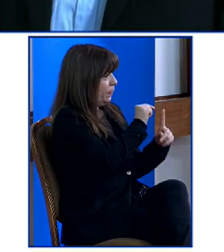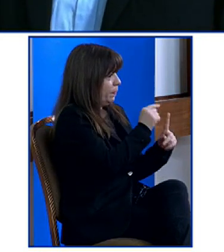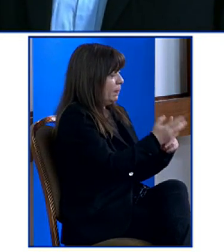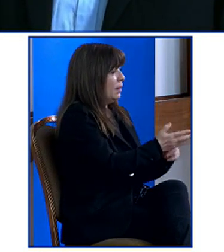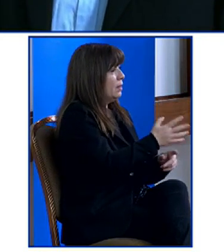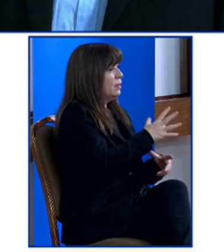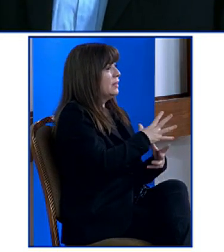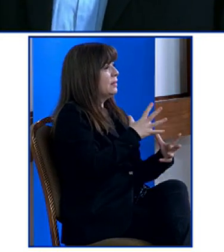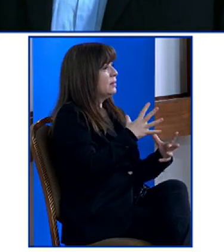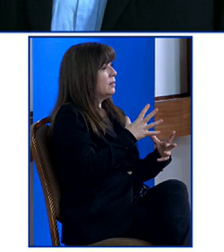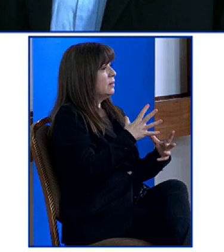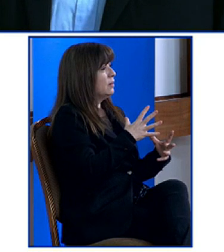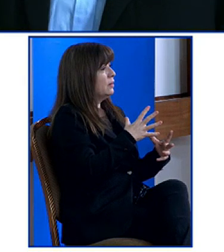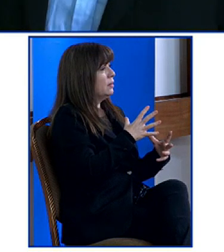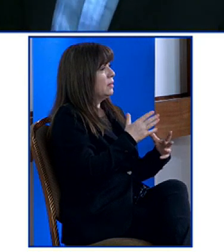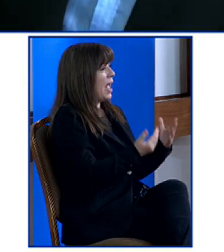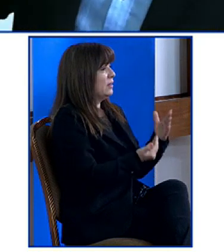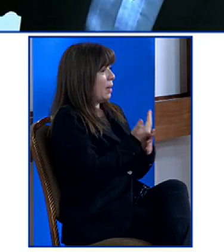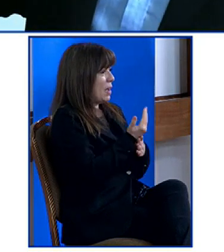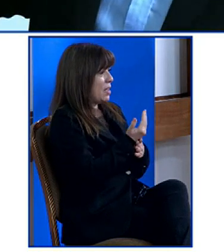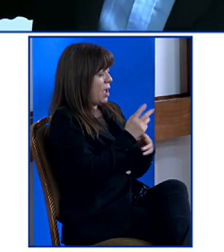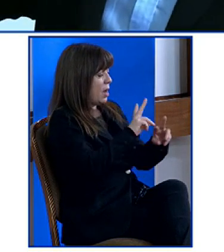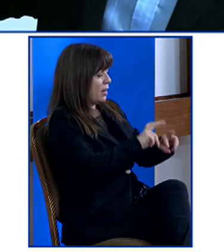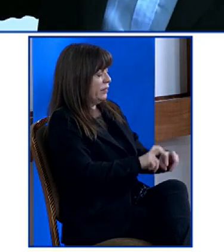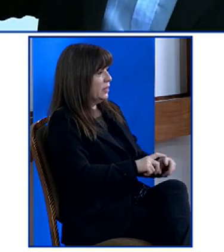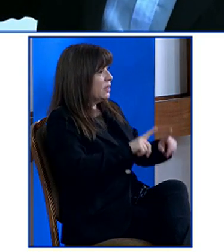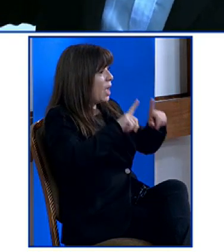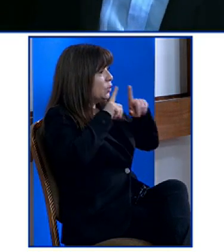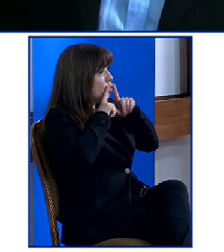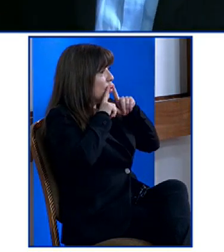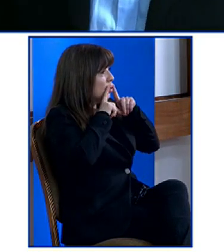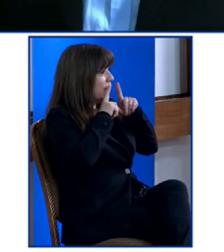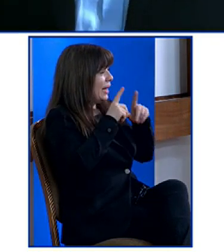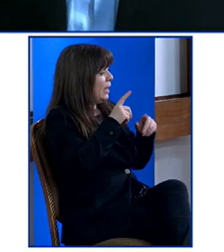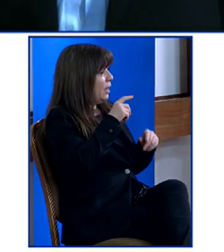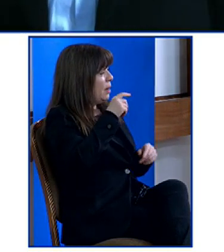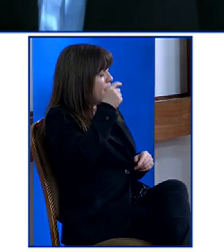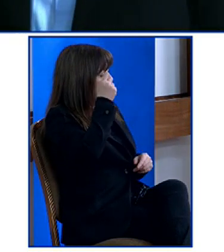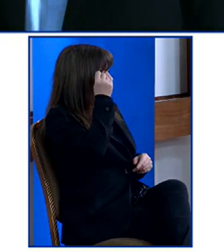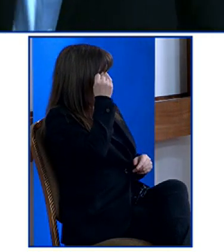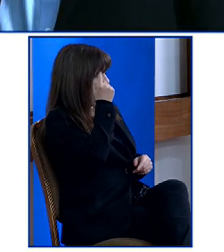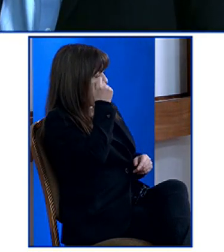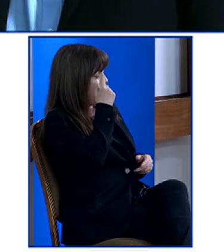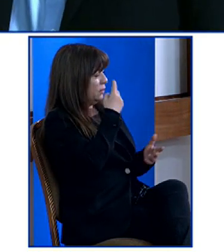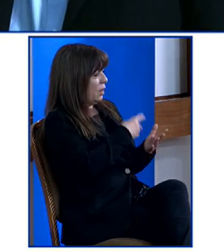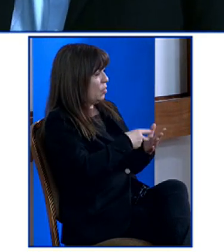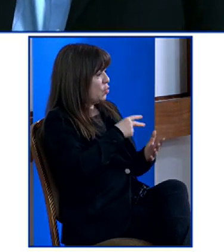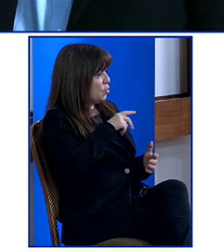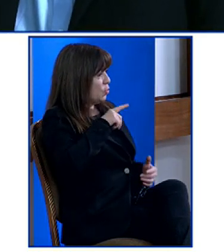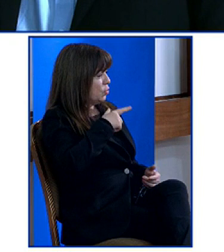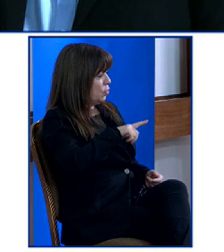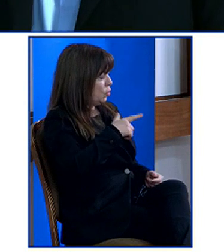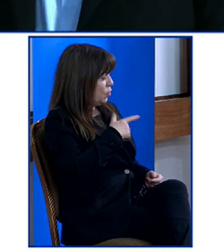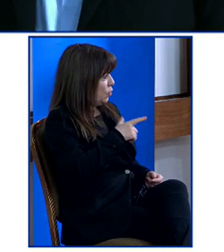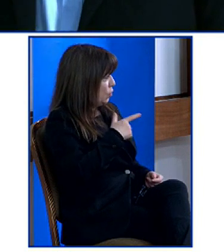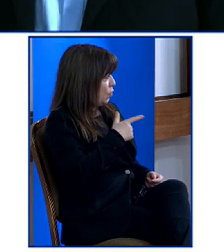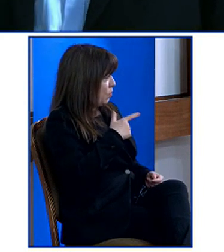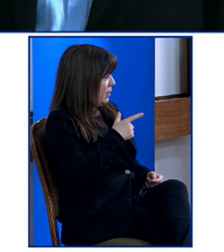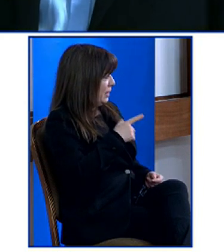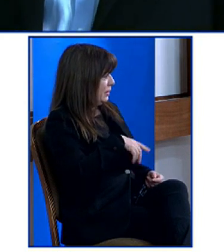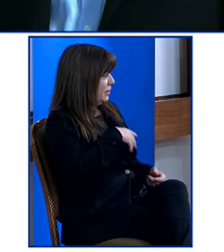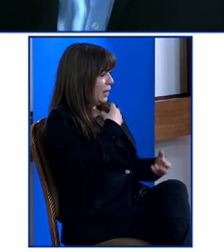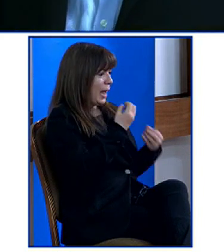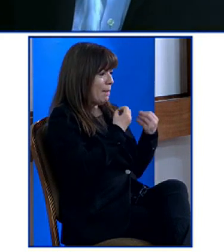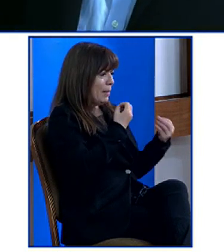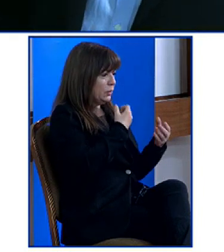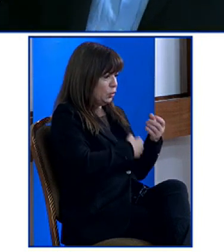Y esta mañana, revisando en el hotel, me di cuenta que mi gráfico acababa en el 2017. Dice, bueno, voy a ver qué sucedió el